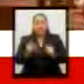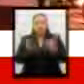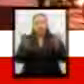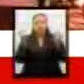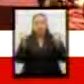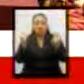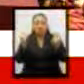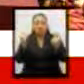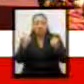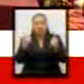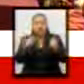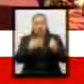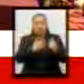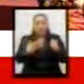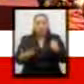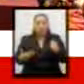se merece